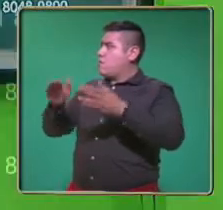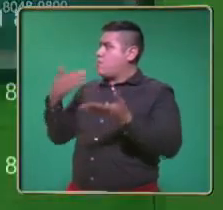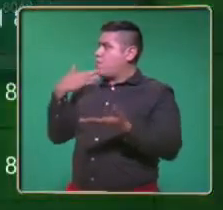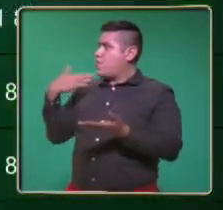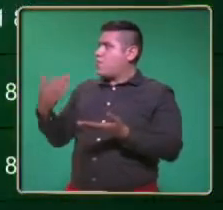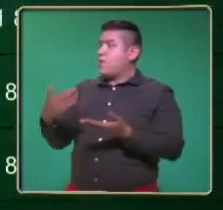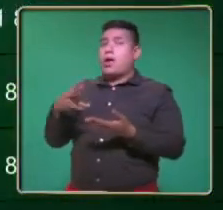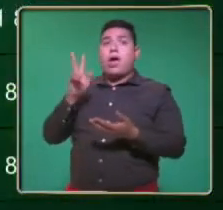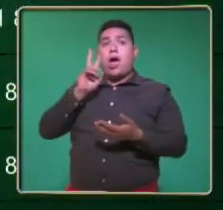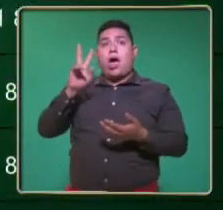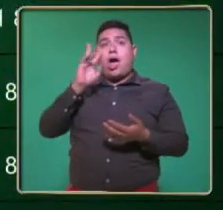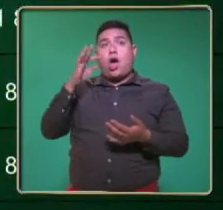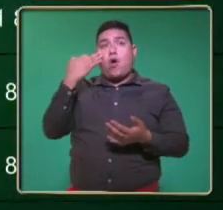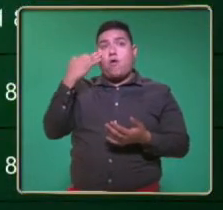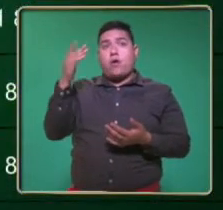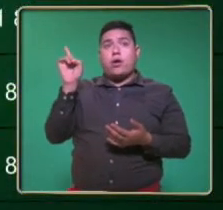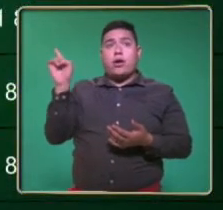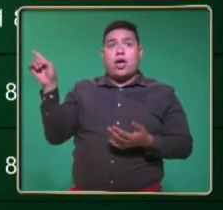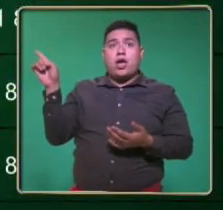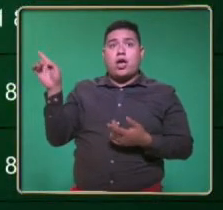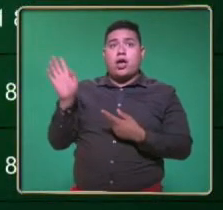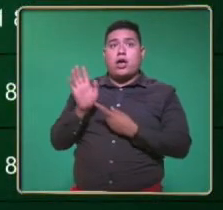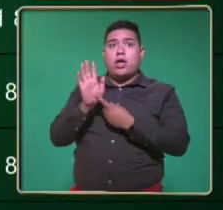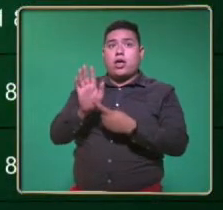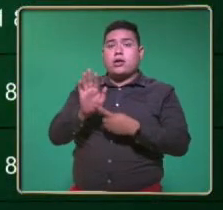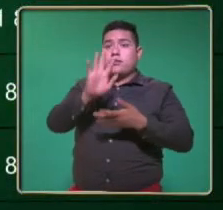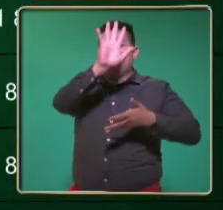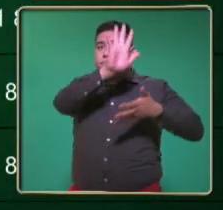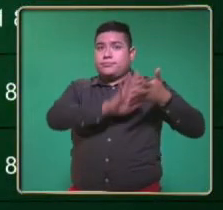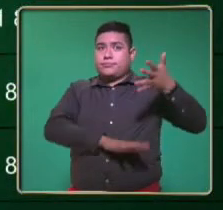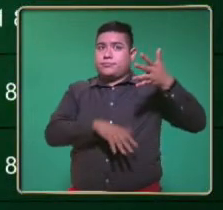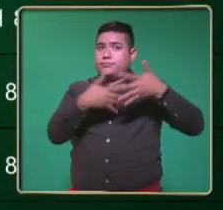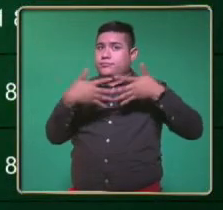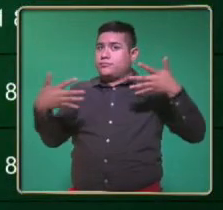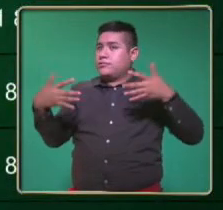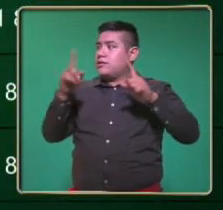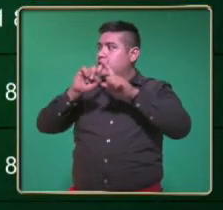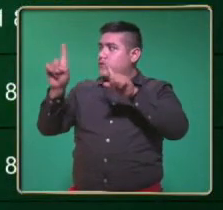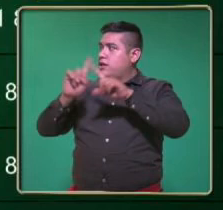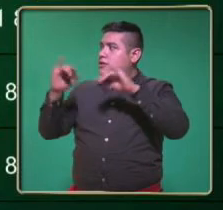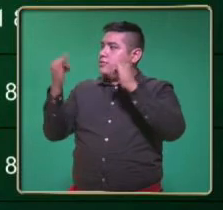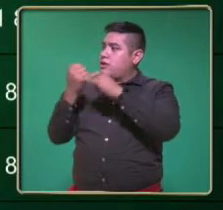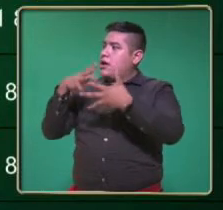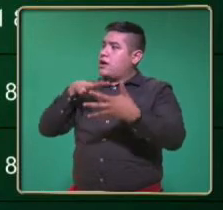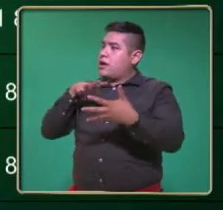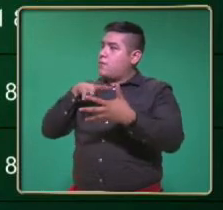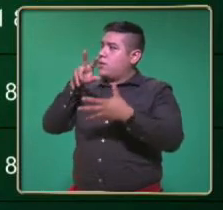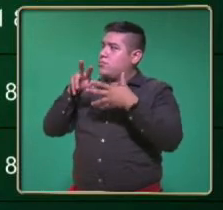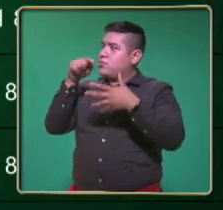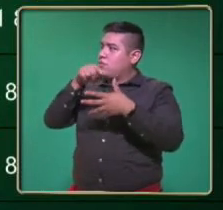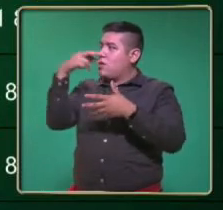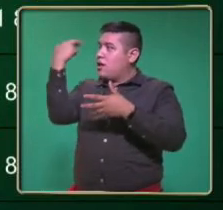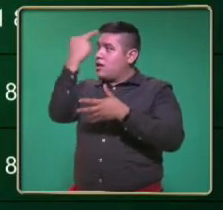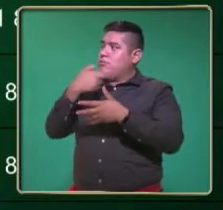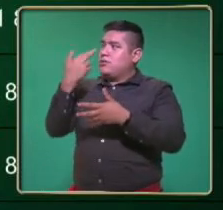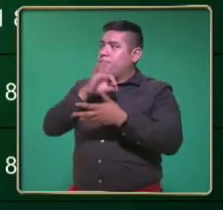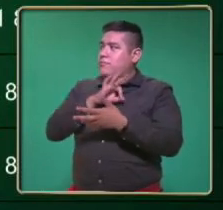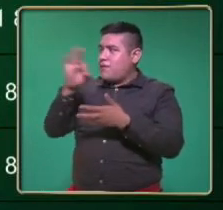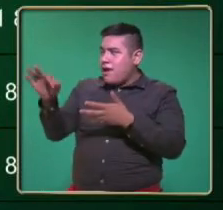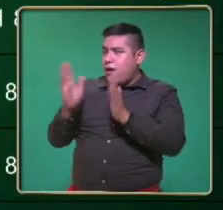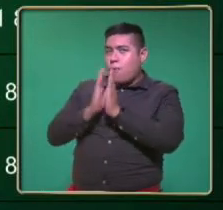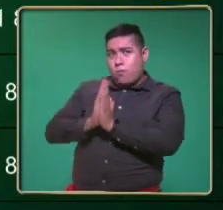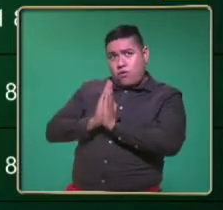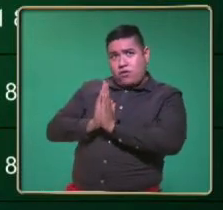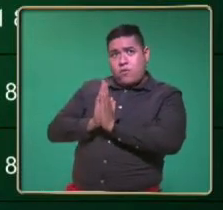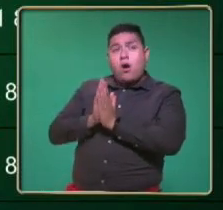bien, y mire, aquí le vamos a dejar esta agenda de instituciones para que usted la revise, por favor. De hecho,